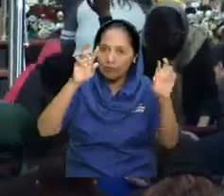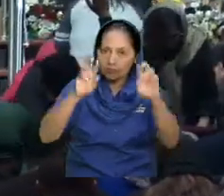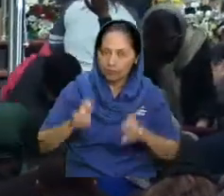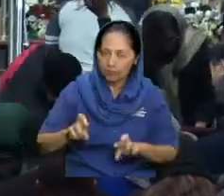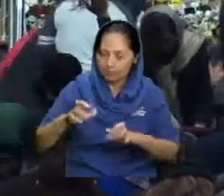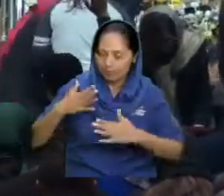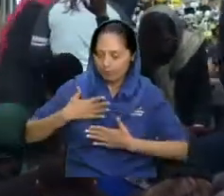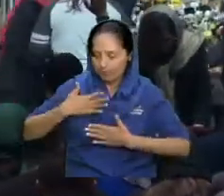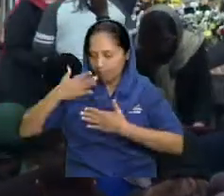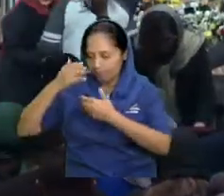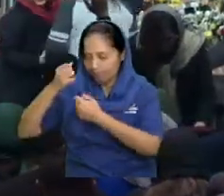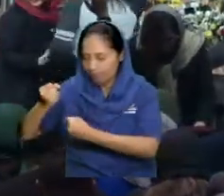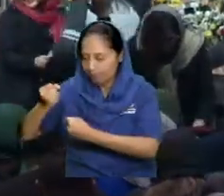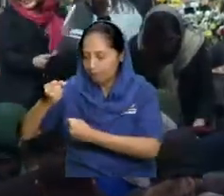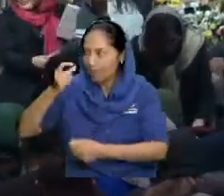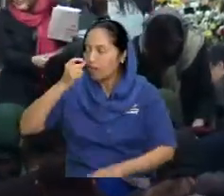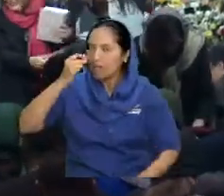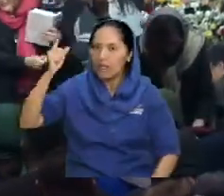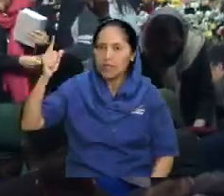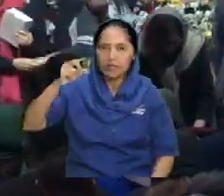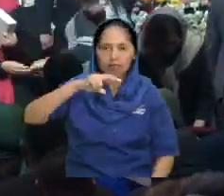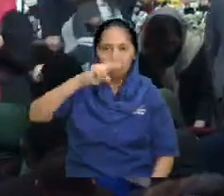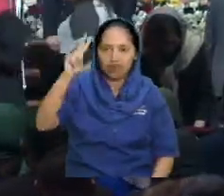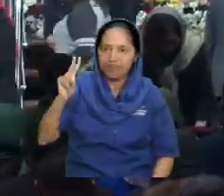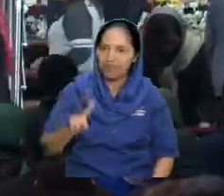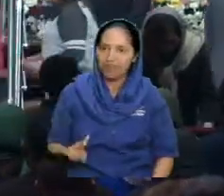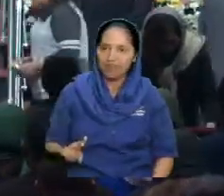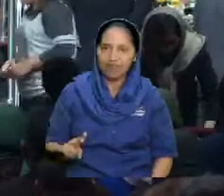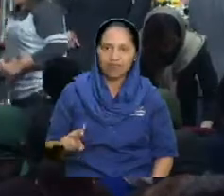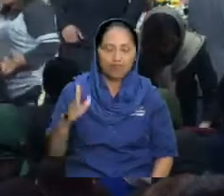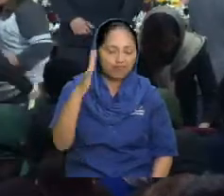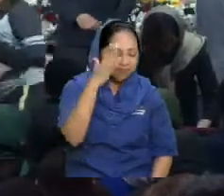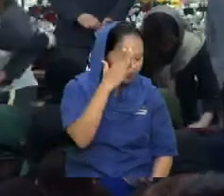será avergonzado. Nunca.